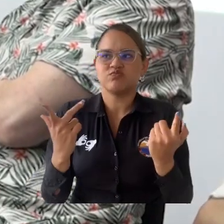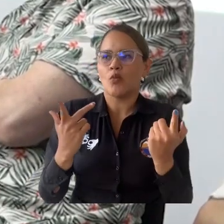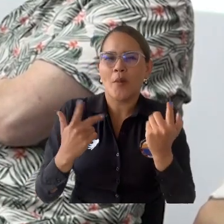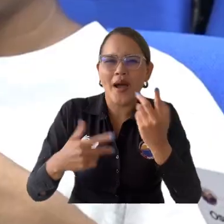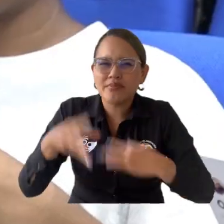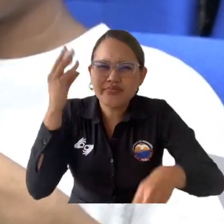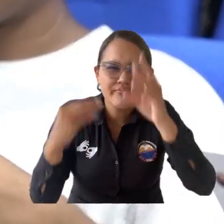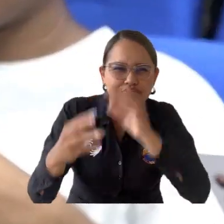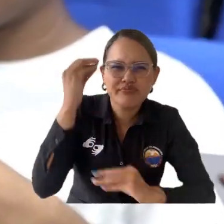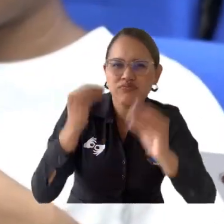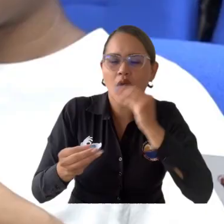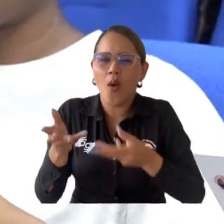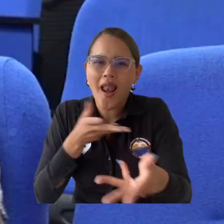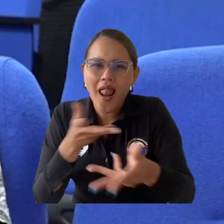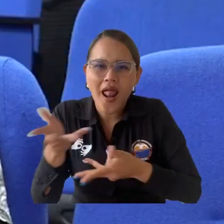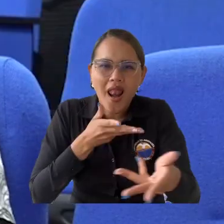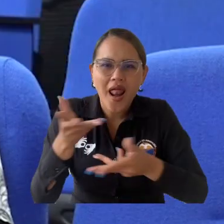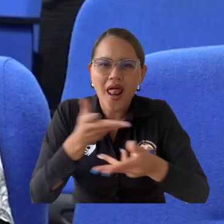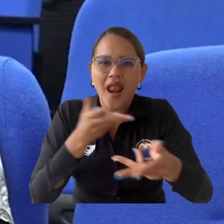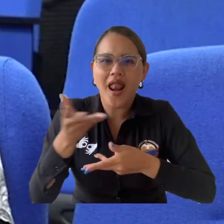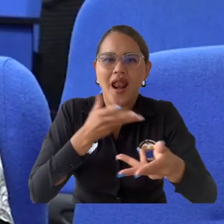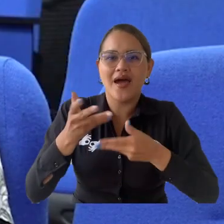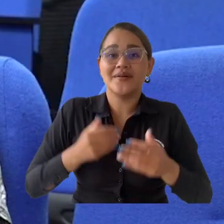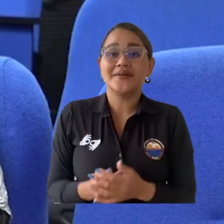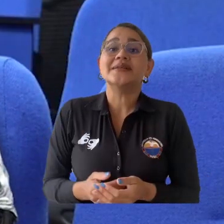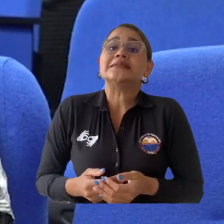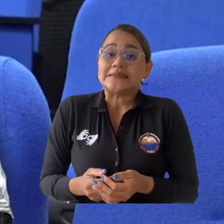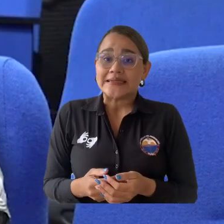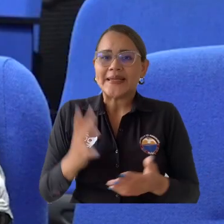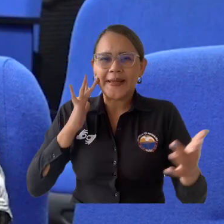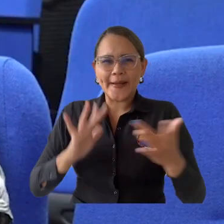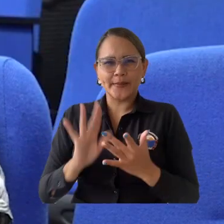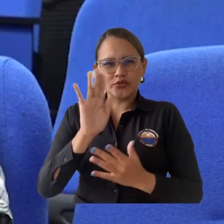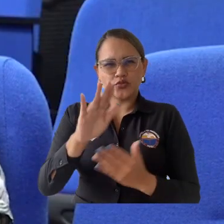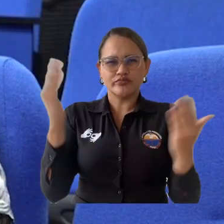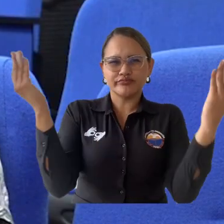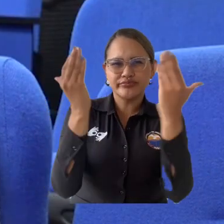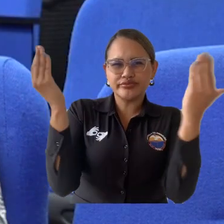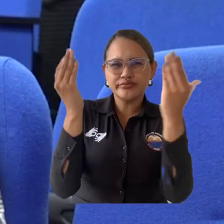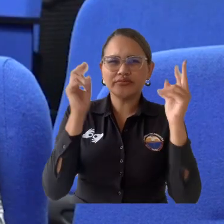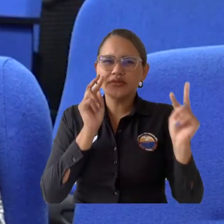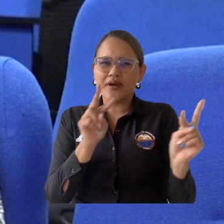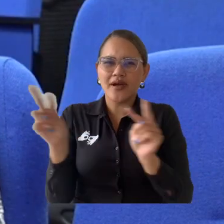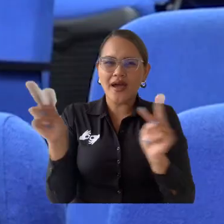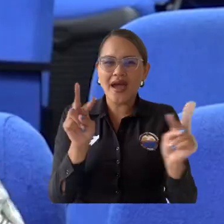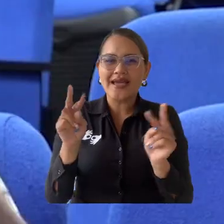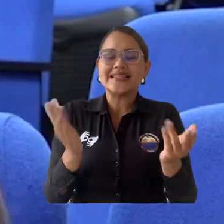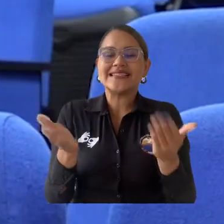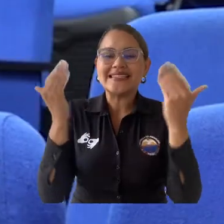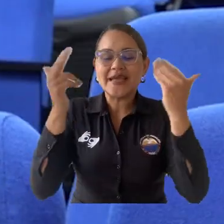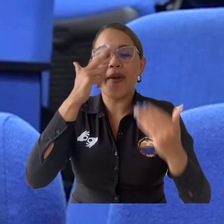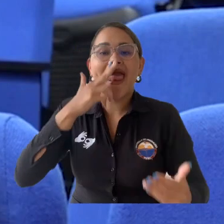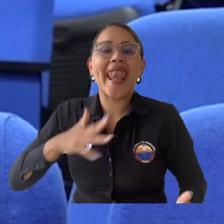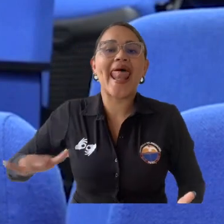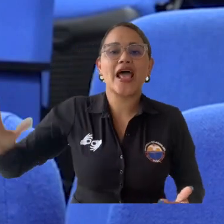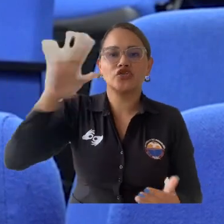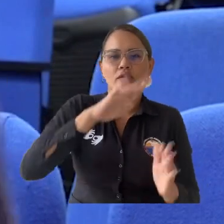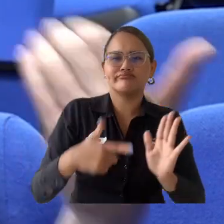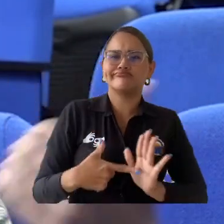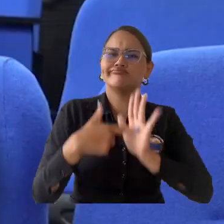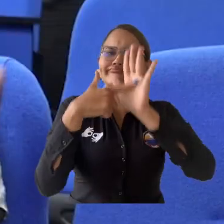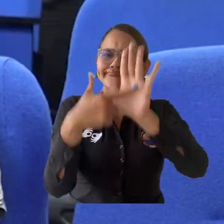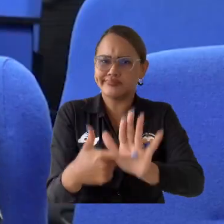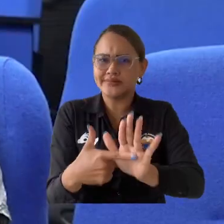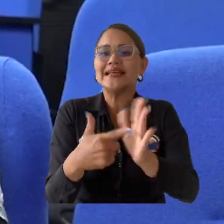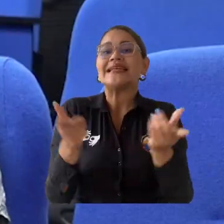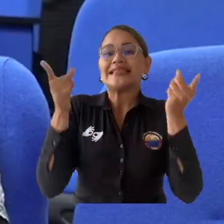campos de trabajo, nuevas relaciones que pueden ayudar a que una cinematografía como la que se está haciendo acá se proyecte a nivel nacional y pueda